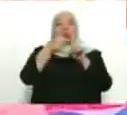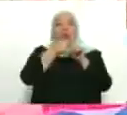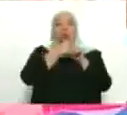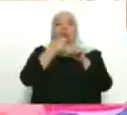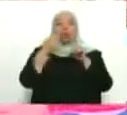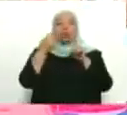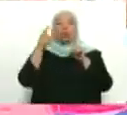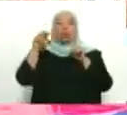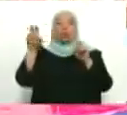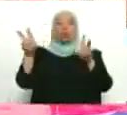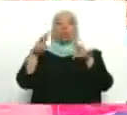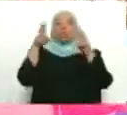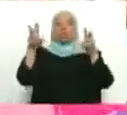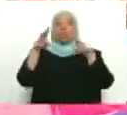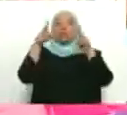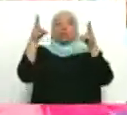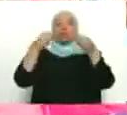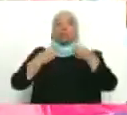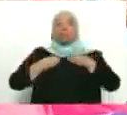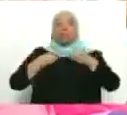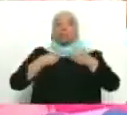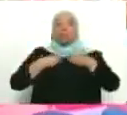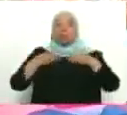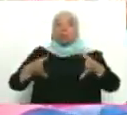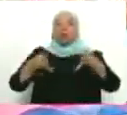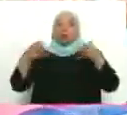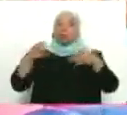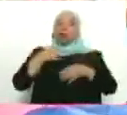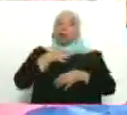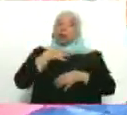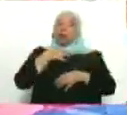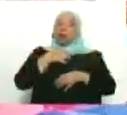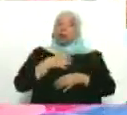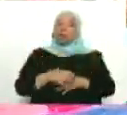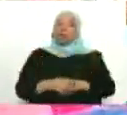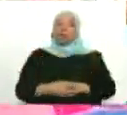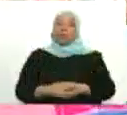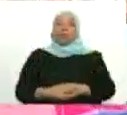batalla y victoria. ¡Venceremos!